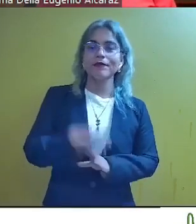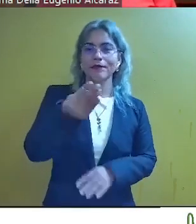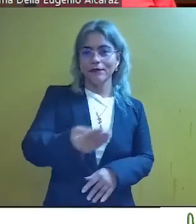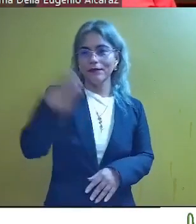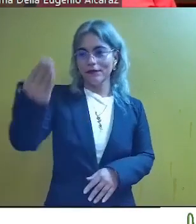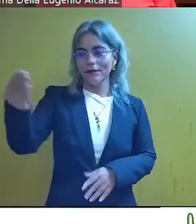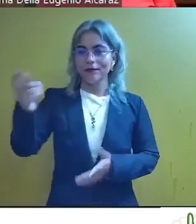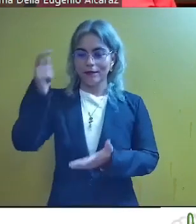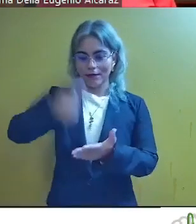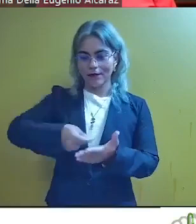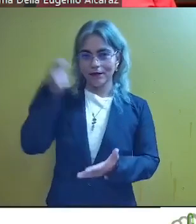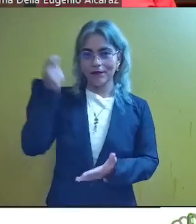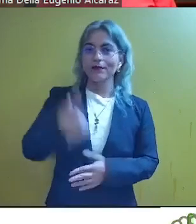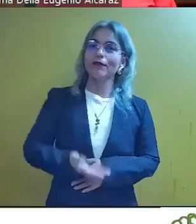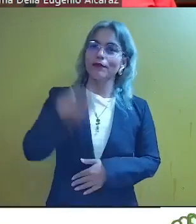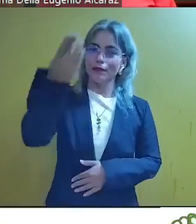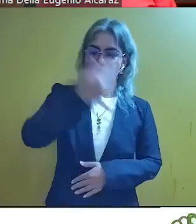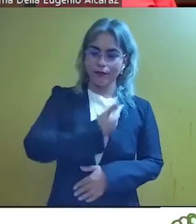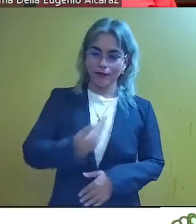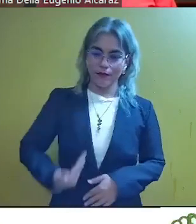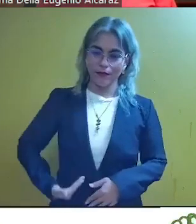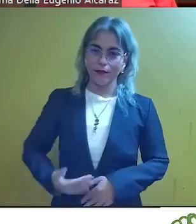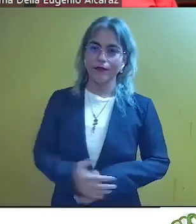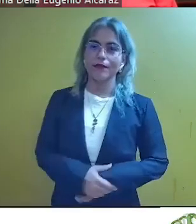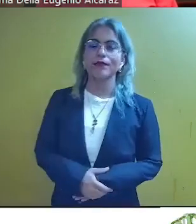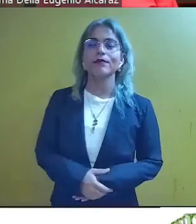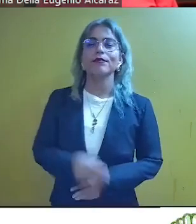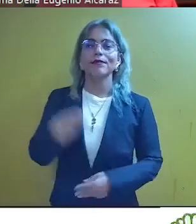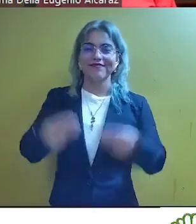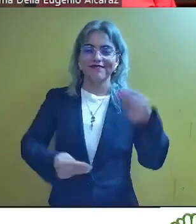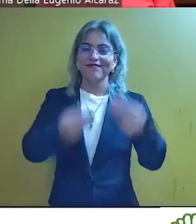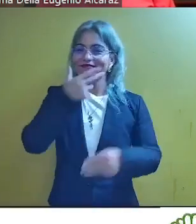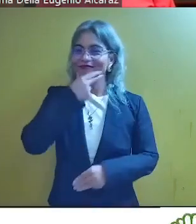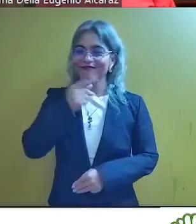sentencia. Es la cuenta, magistrada presidenta, magistradas, magistrado.